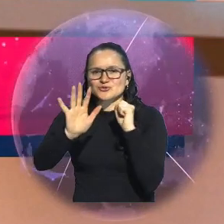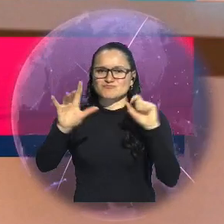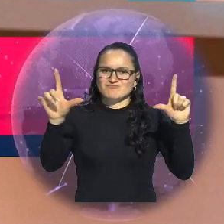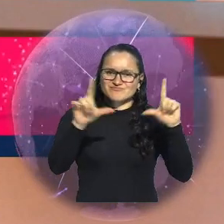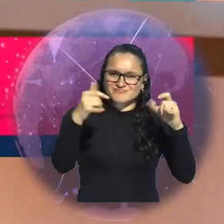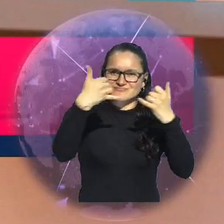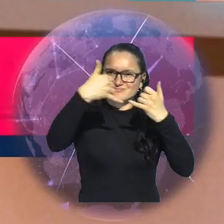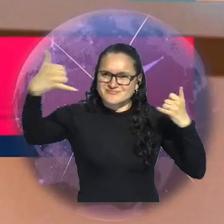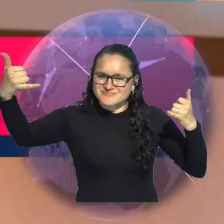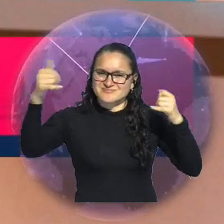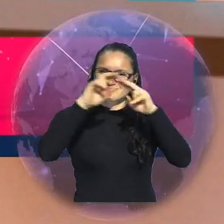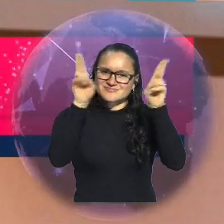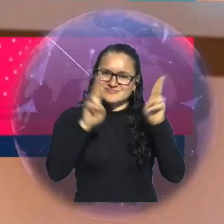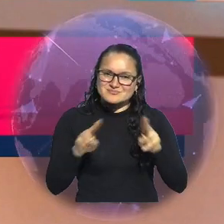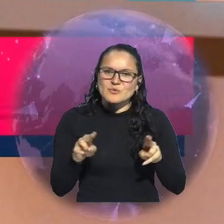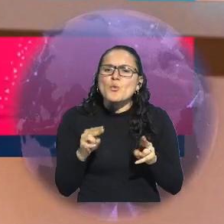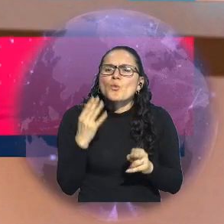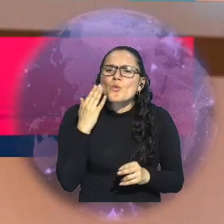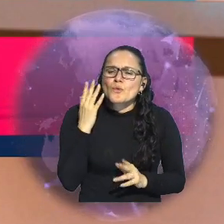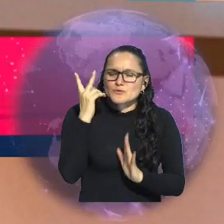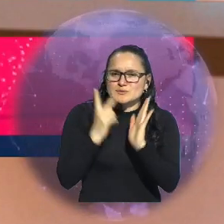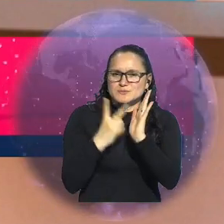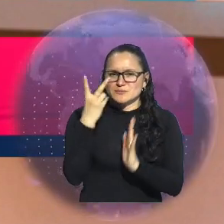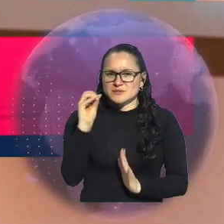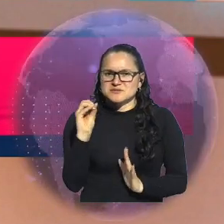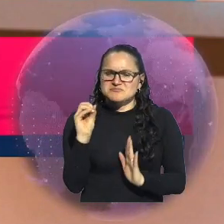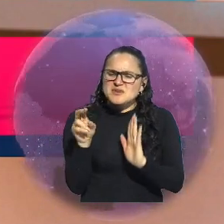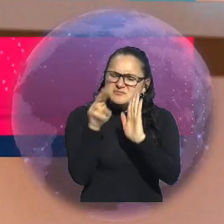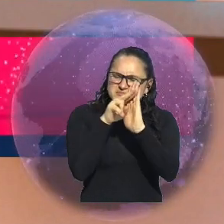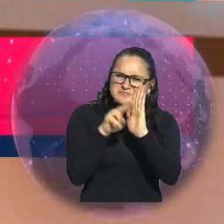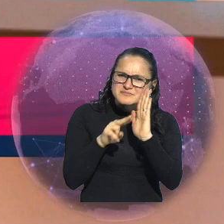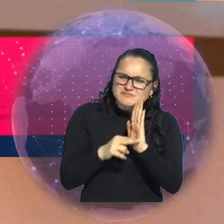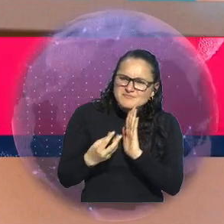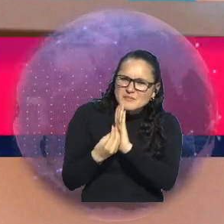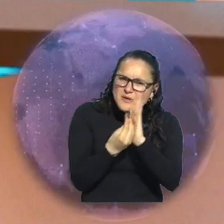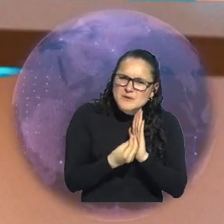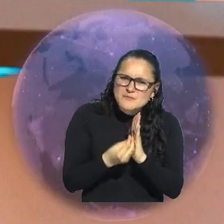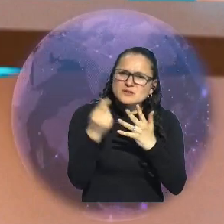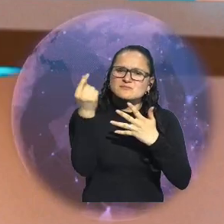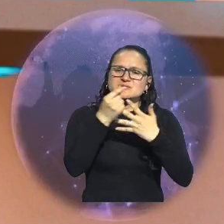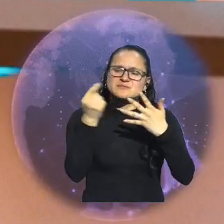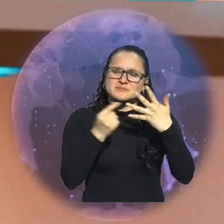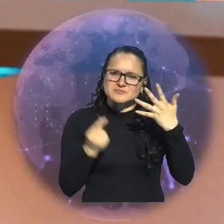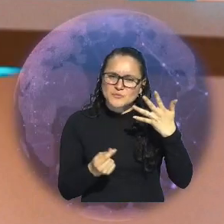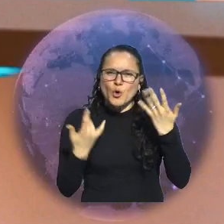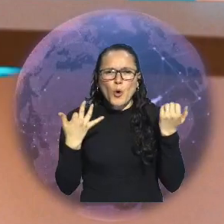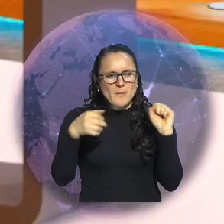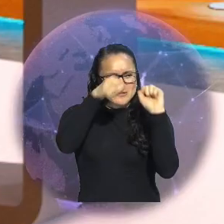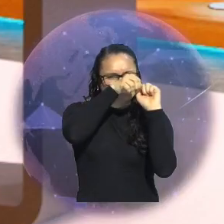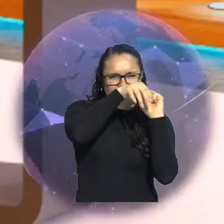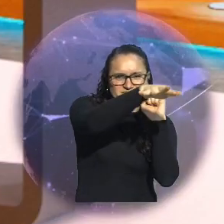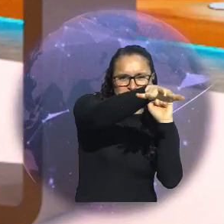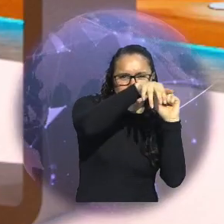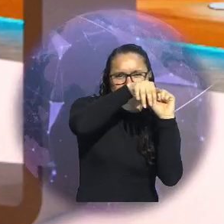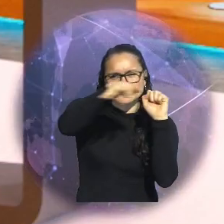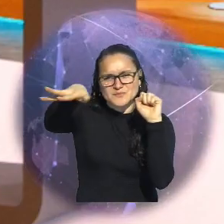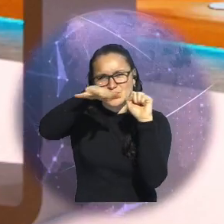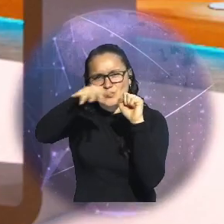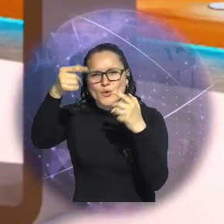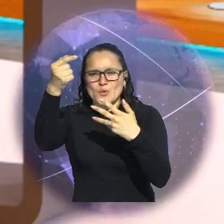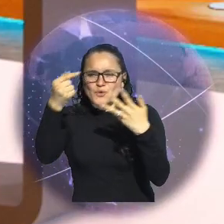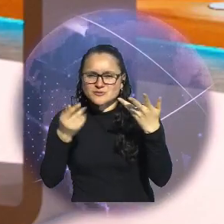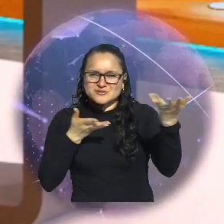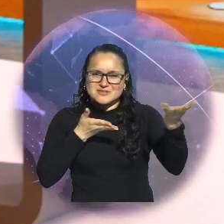un manual que presenta de forma más sencilla las condiciones que afectan el despliegue de redes y servicios tic para apoyar